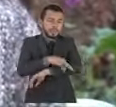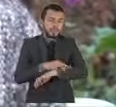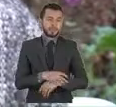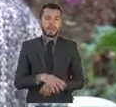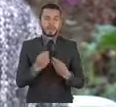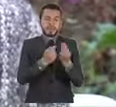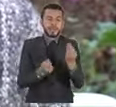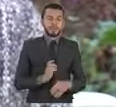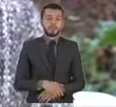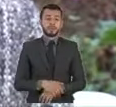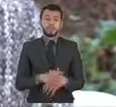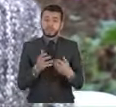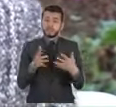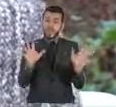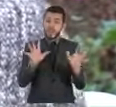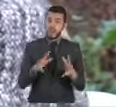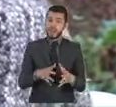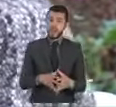recursos,